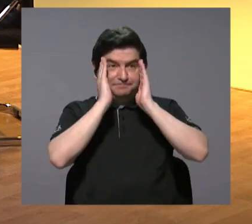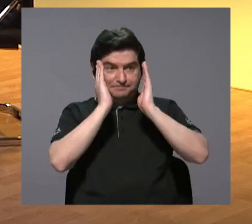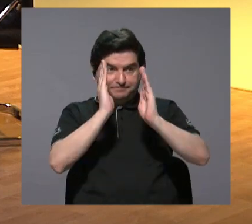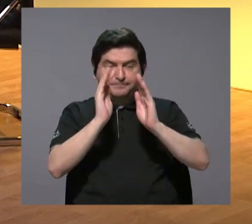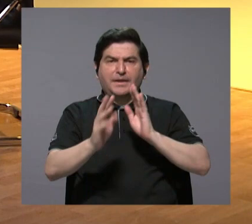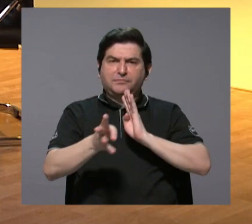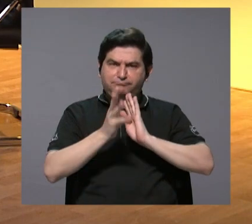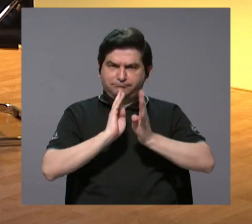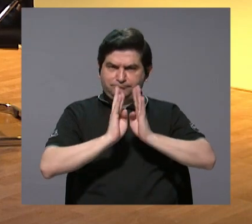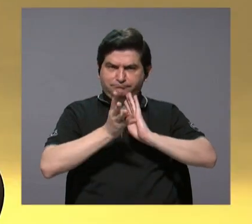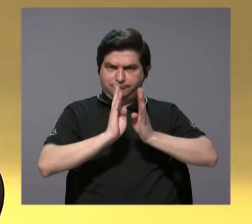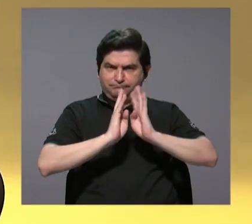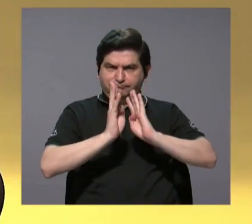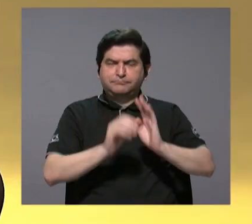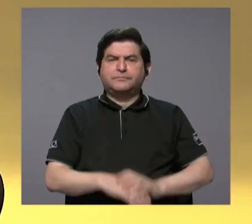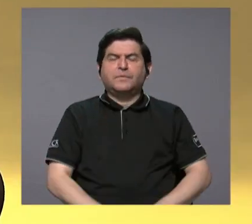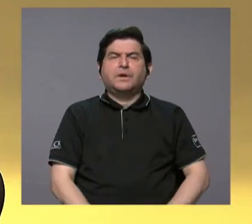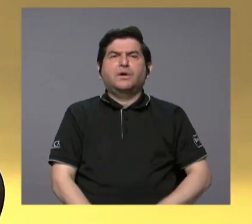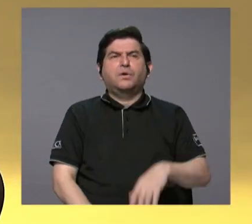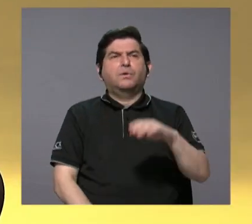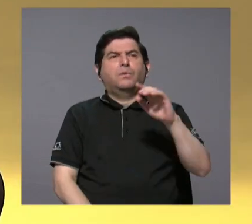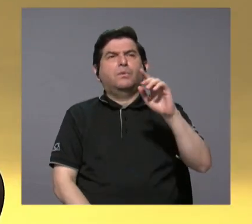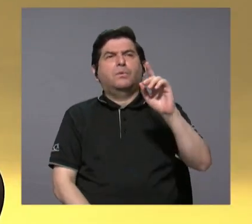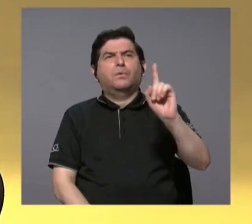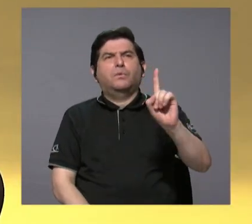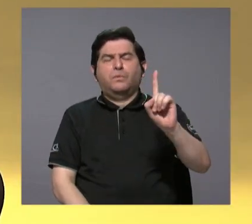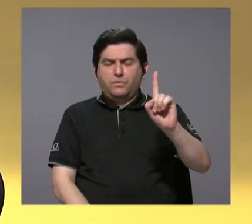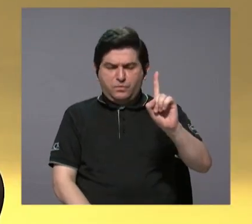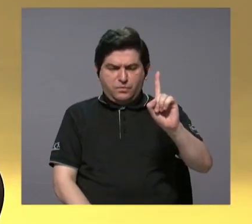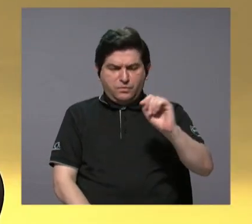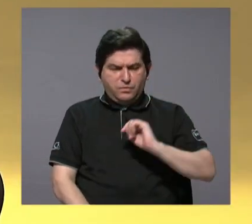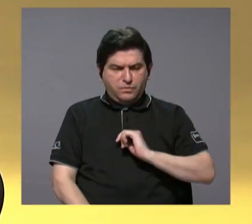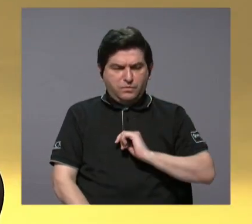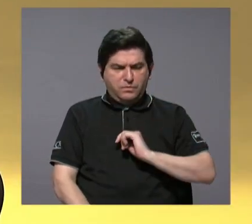una conversación con un